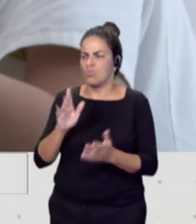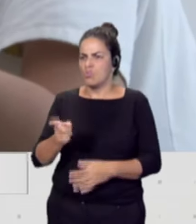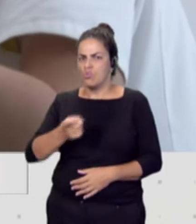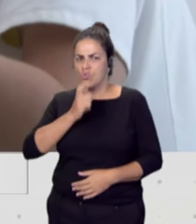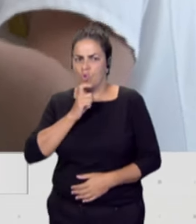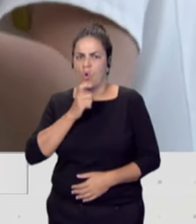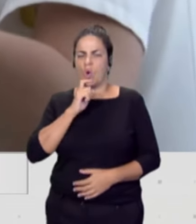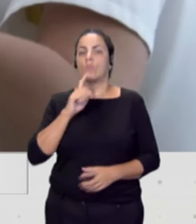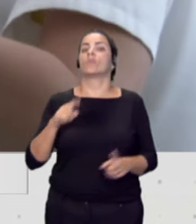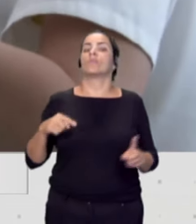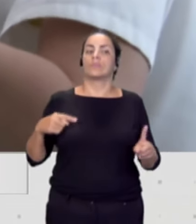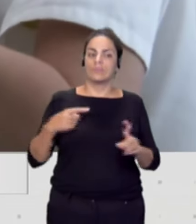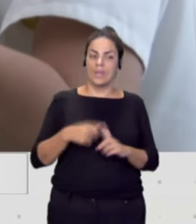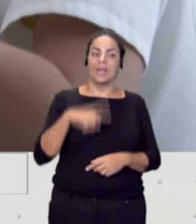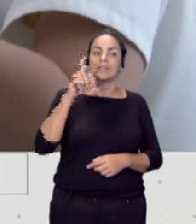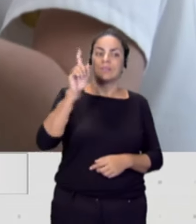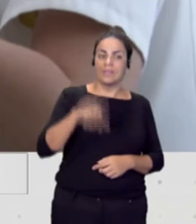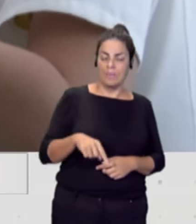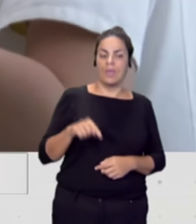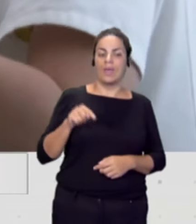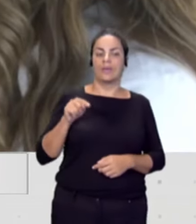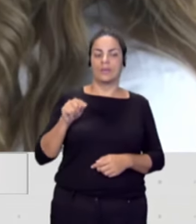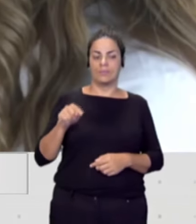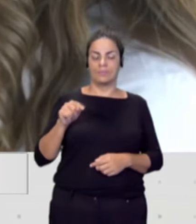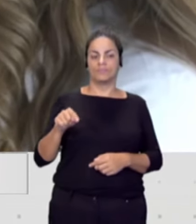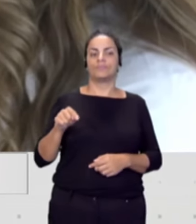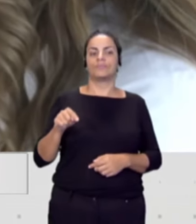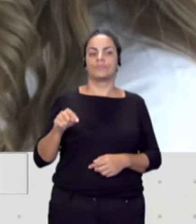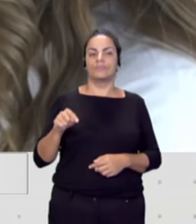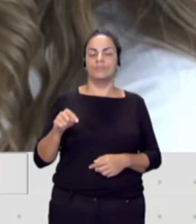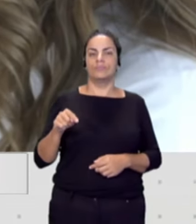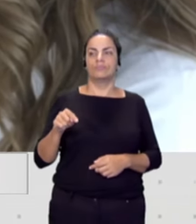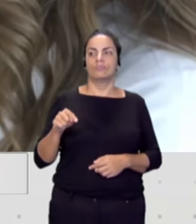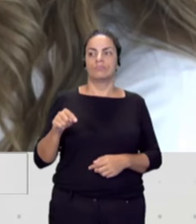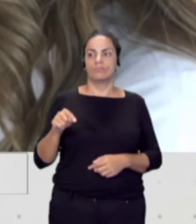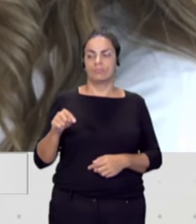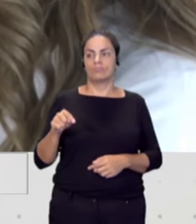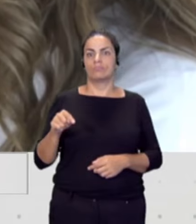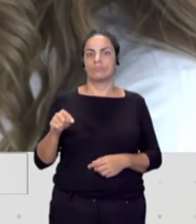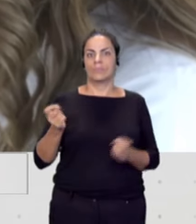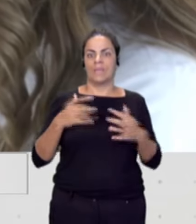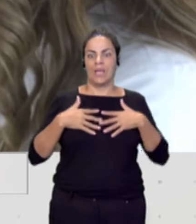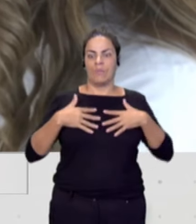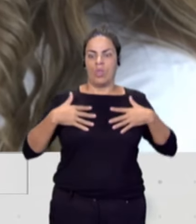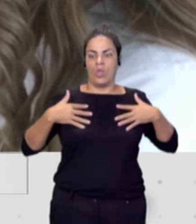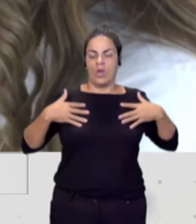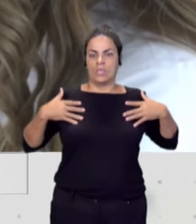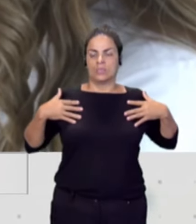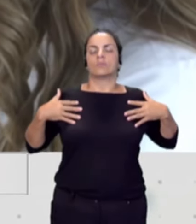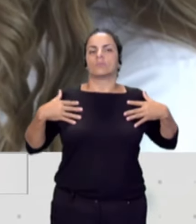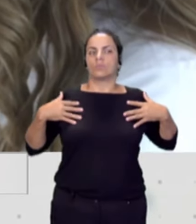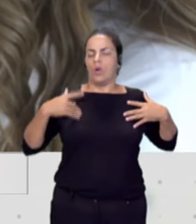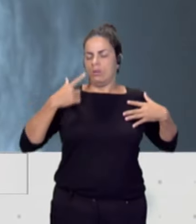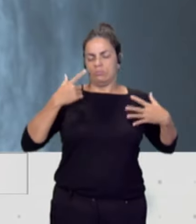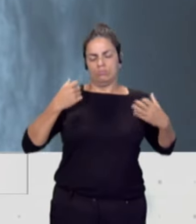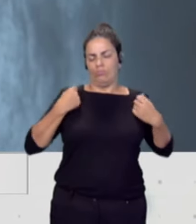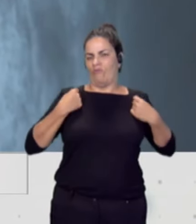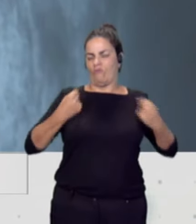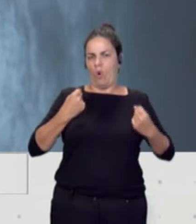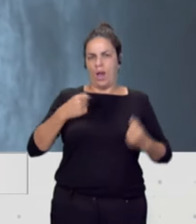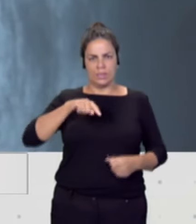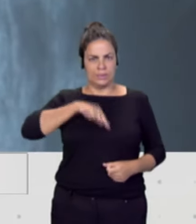pues que eso, que las emociones se van a ver como muy de manera muy fuerte